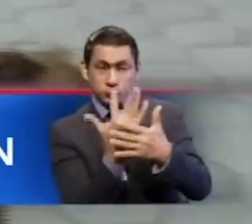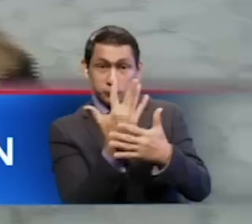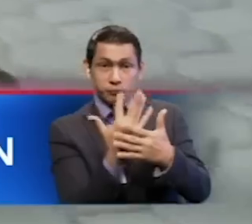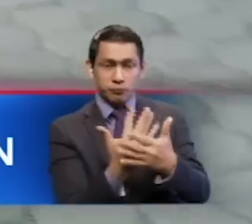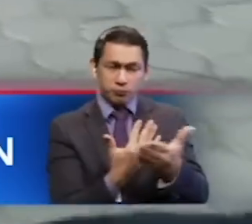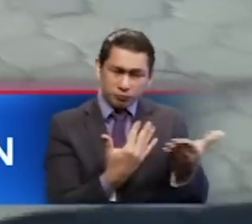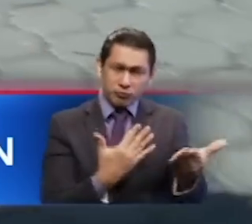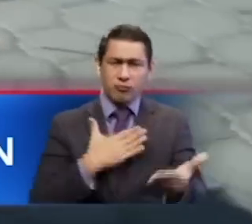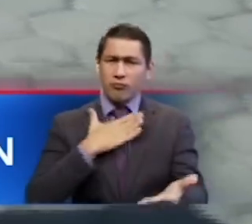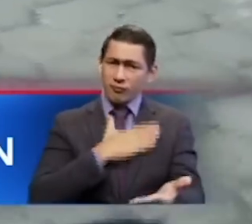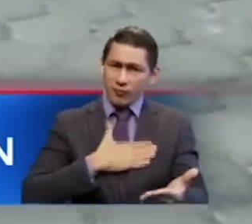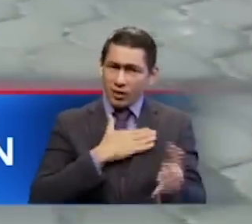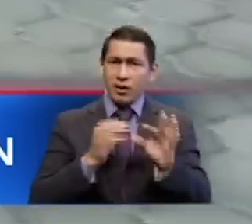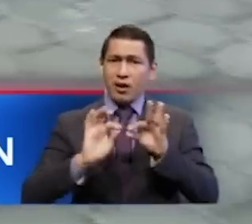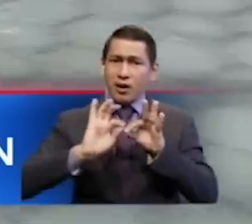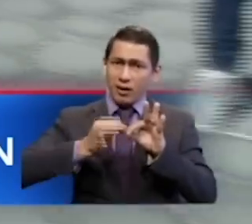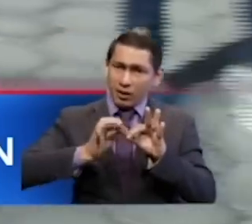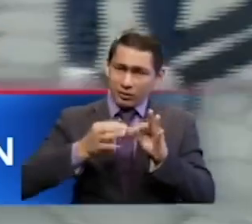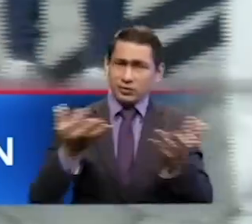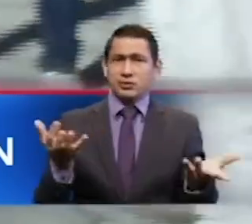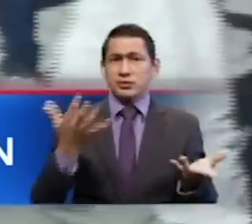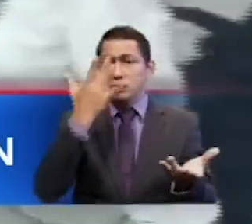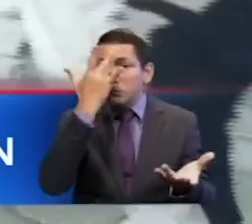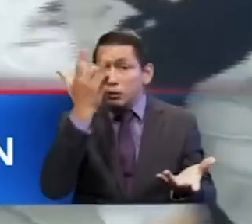sirve prácticamente para que